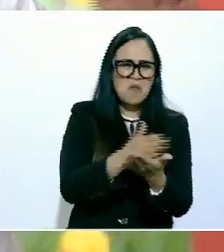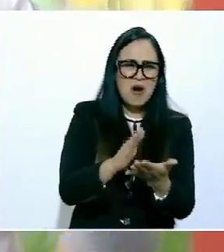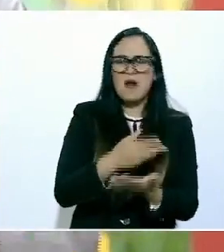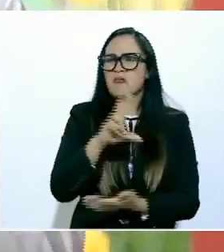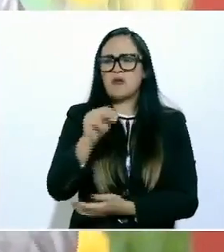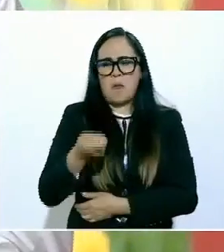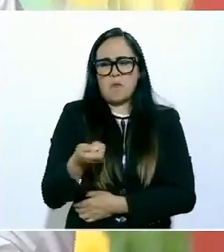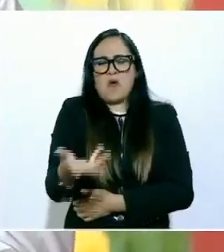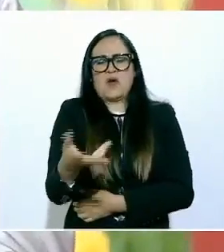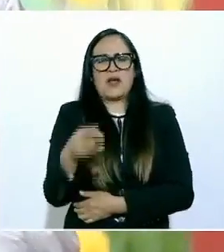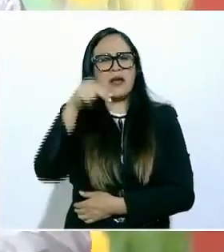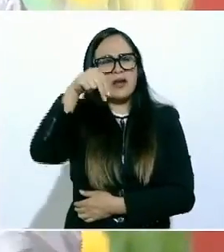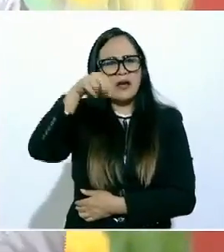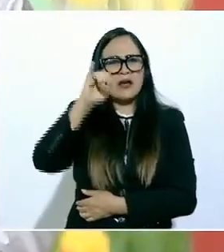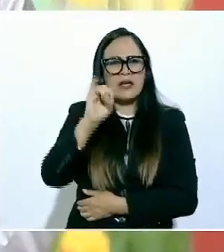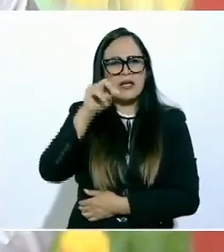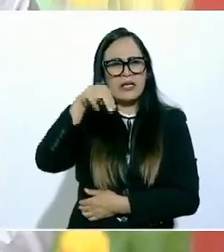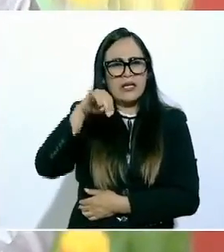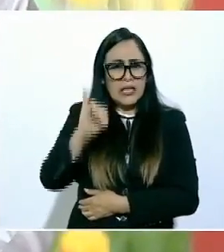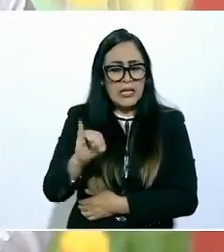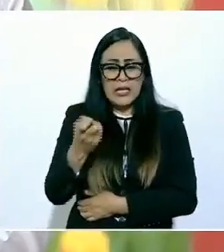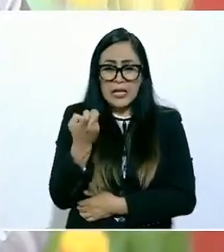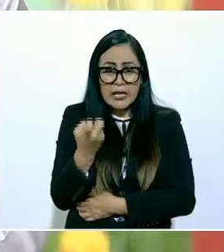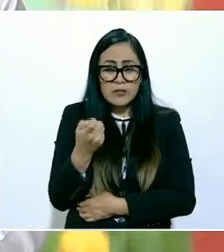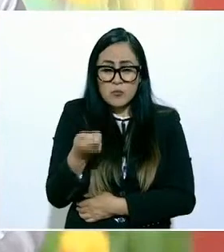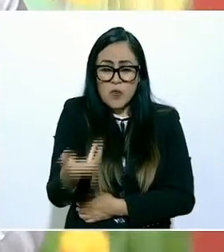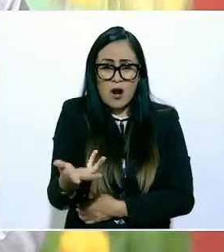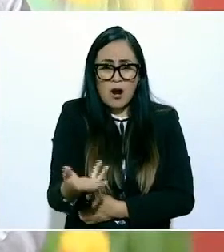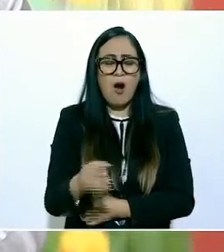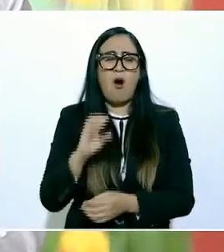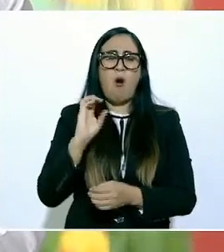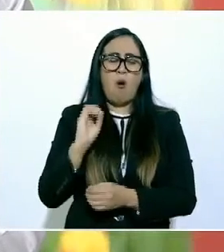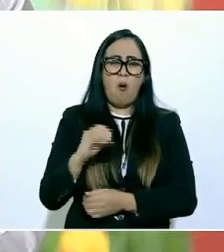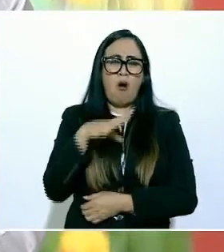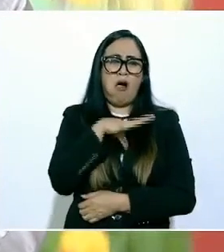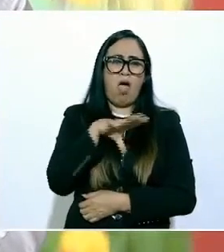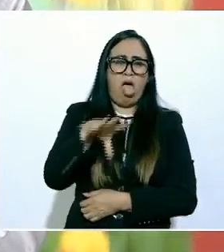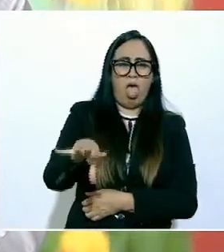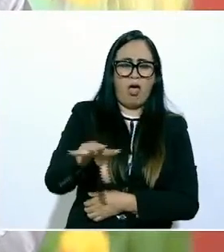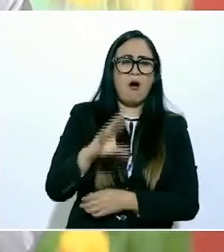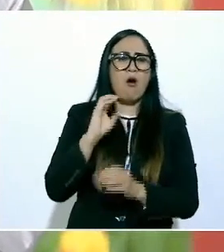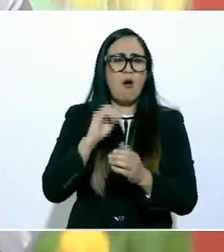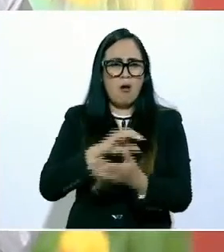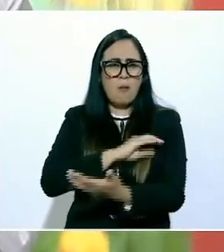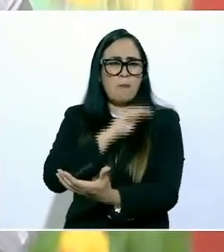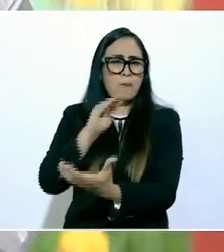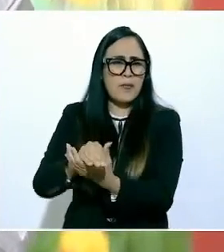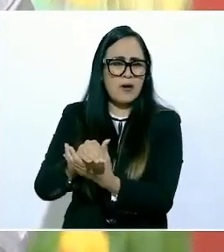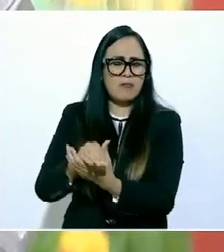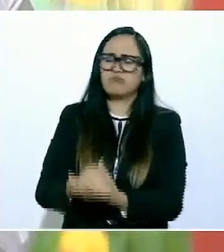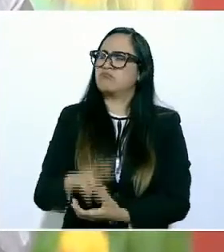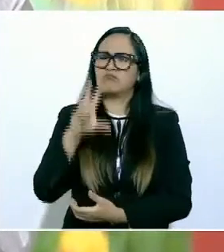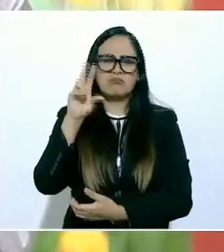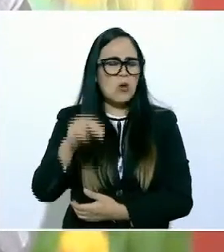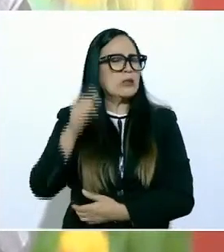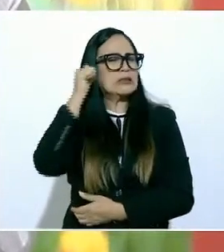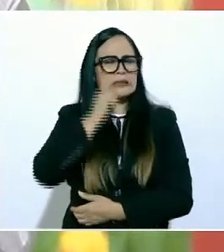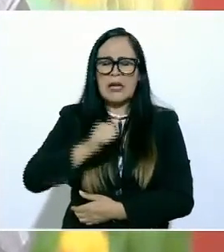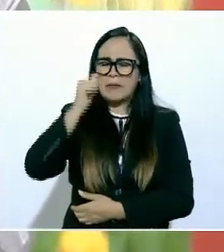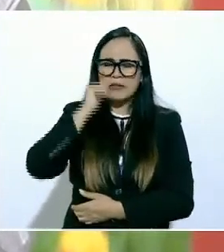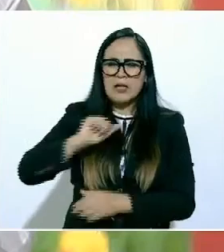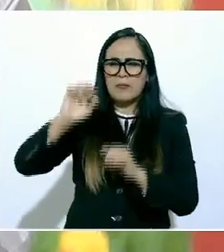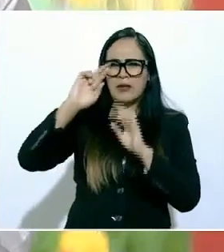llamar ninis, ni se les va a despreciar o se les va a marginar. Siempre los vamos a